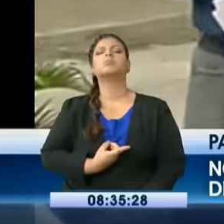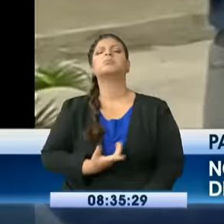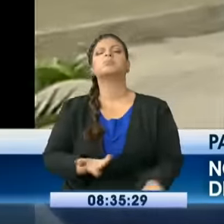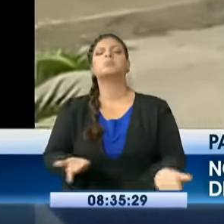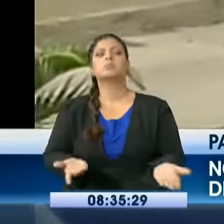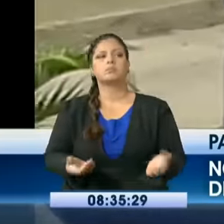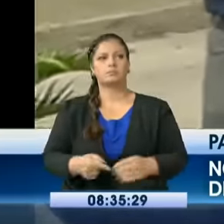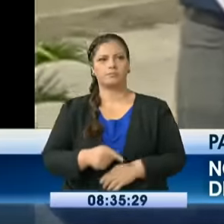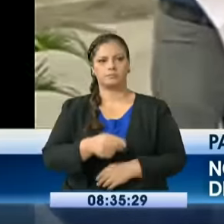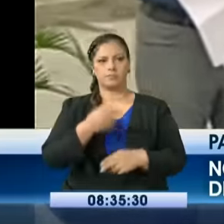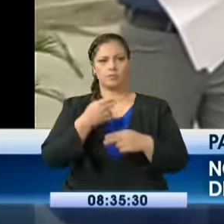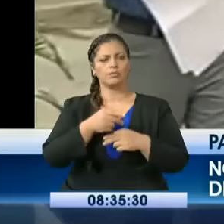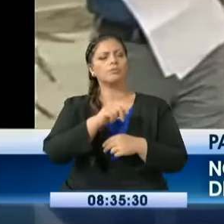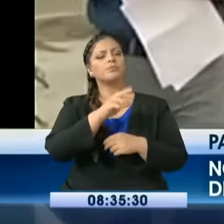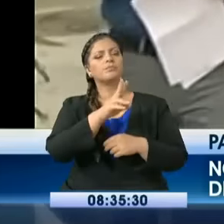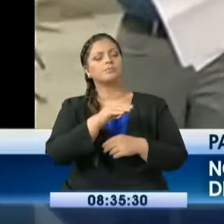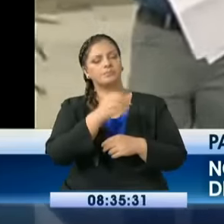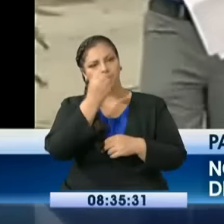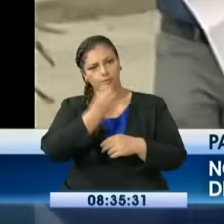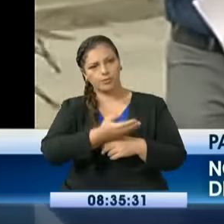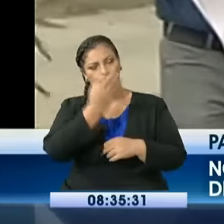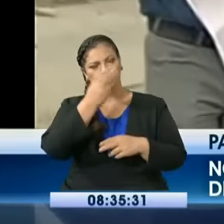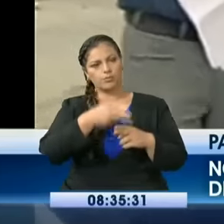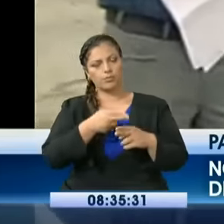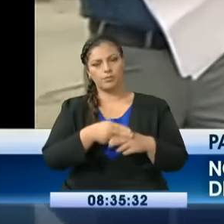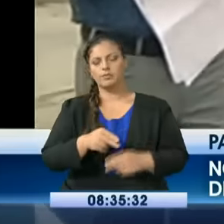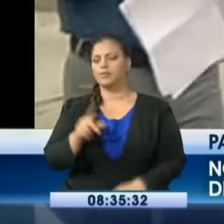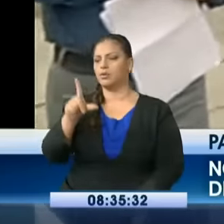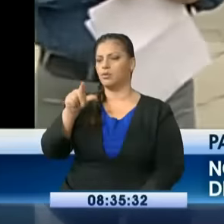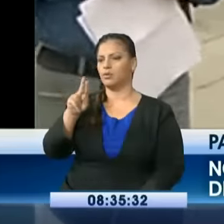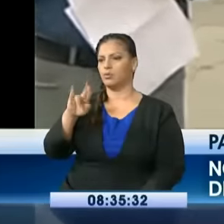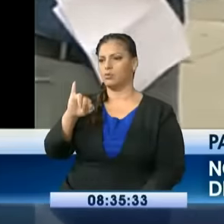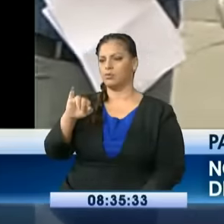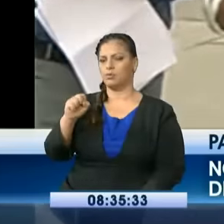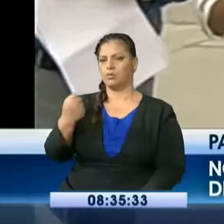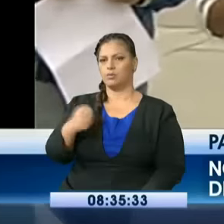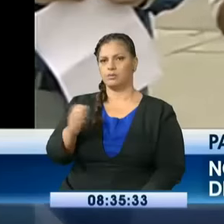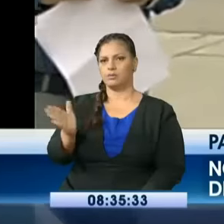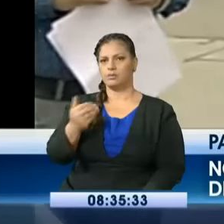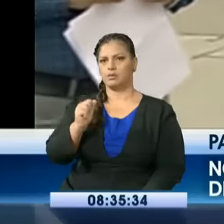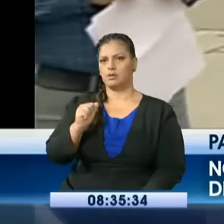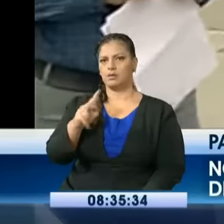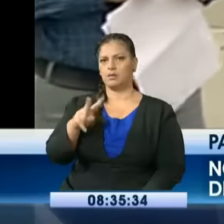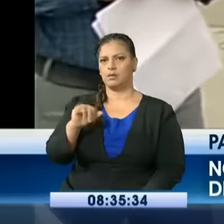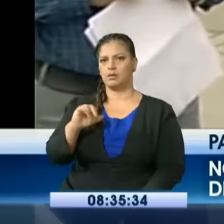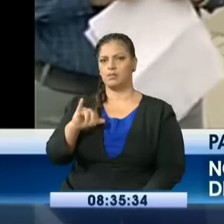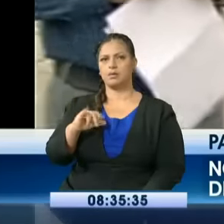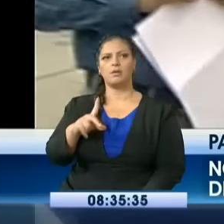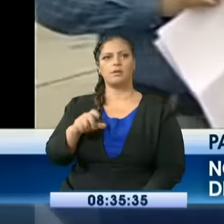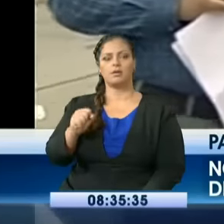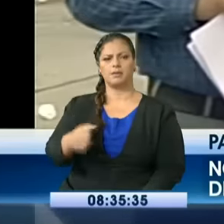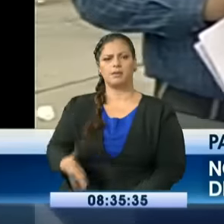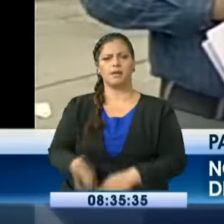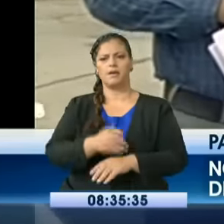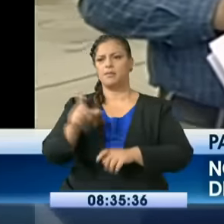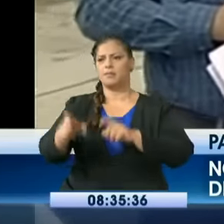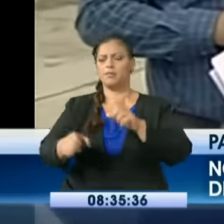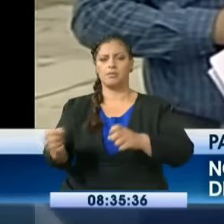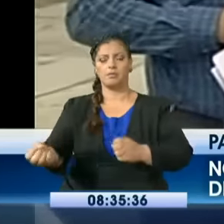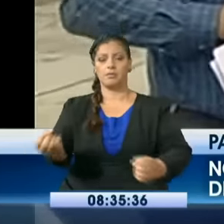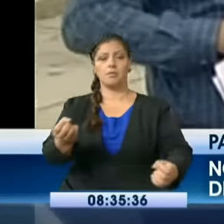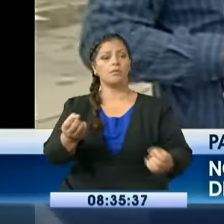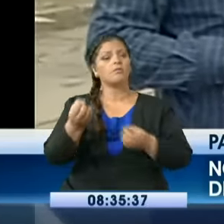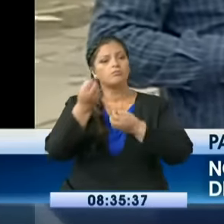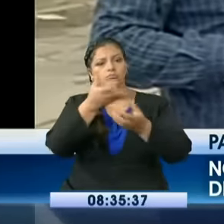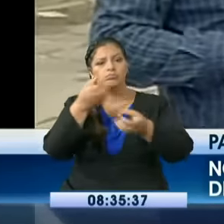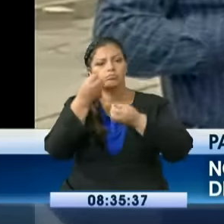y Vigilancia. Usted ha escuchado esta mañana ya las dos versiones, tanto de los moradores de la ciudadela como de los padres de familia. ¿Cuál ha sido la decisión del municipio? Bueno, no